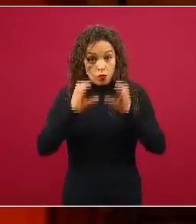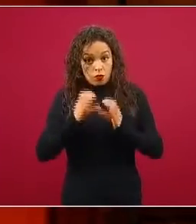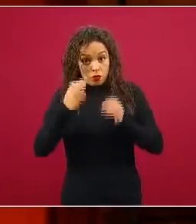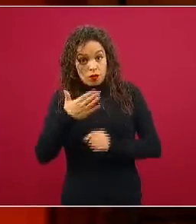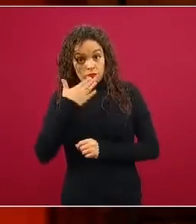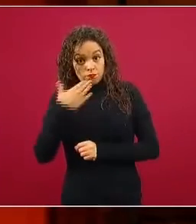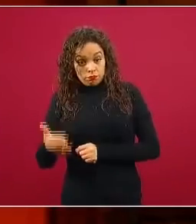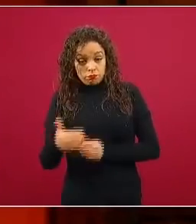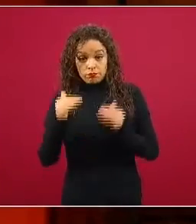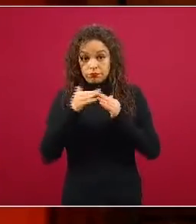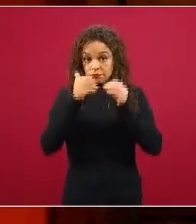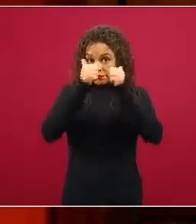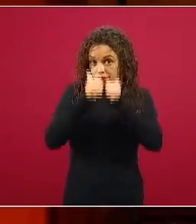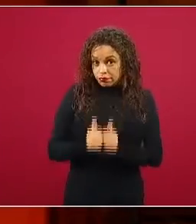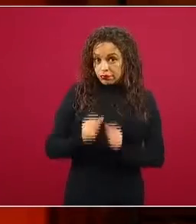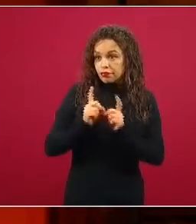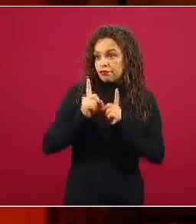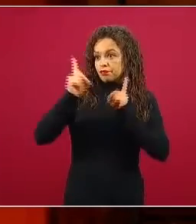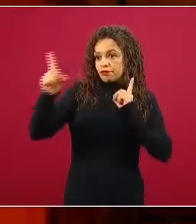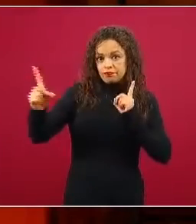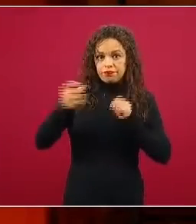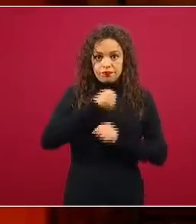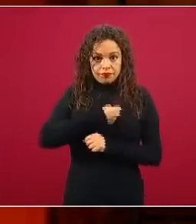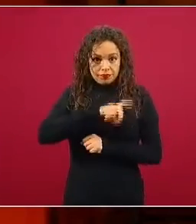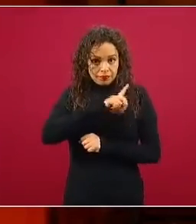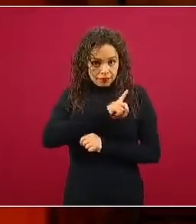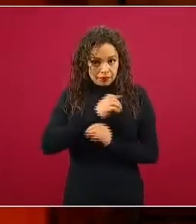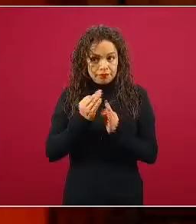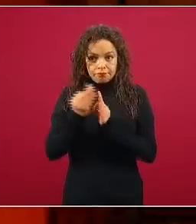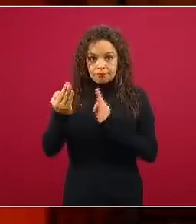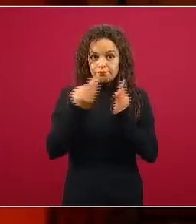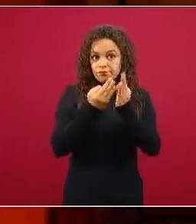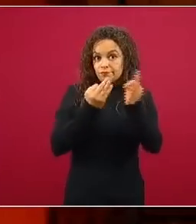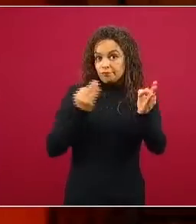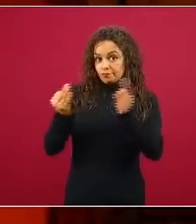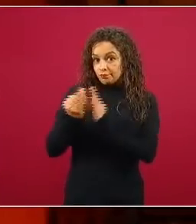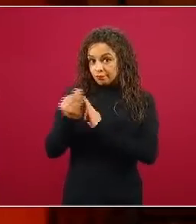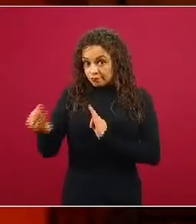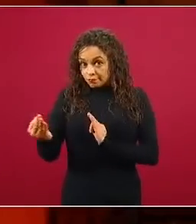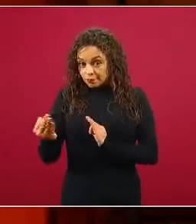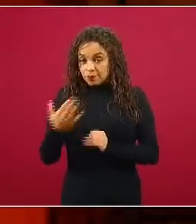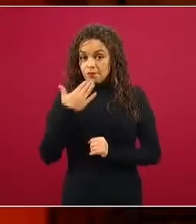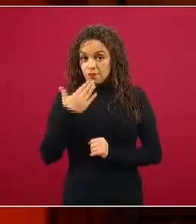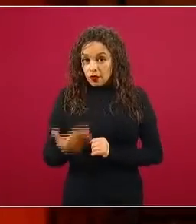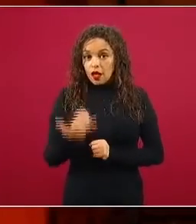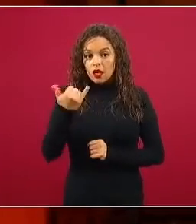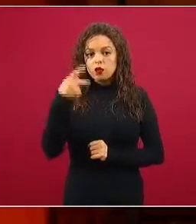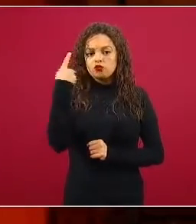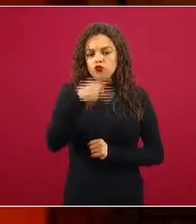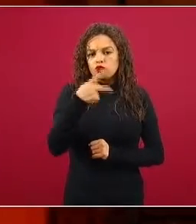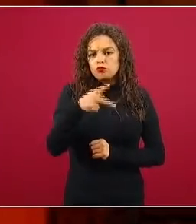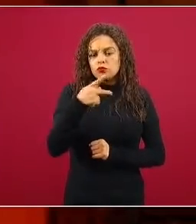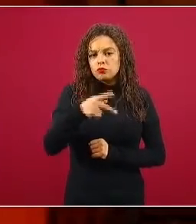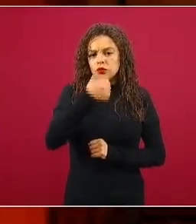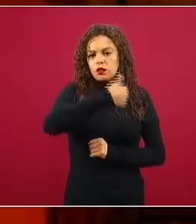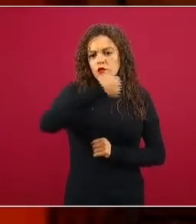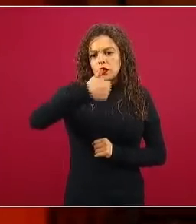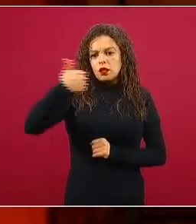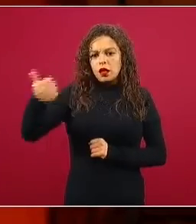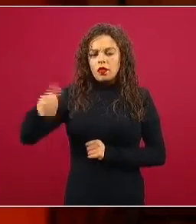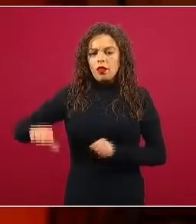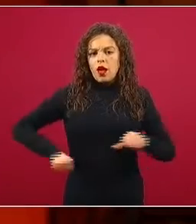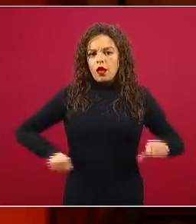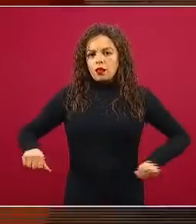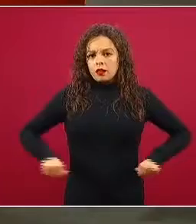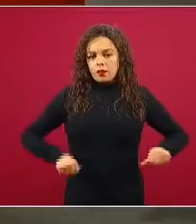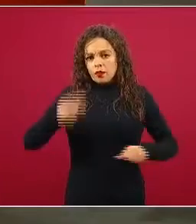sana distancia y en su momento cómo se esté lógicamente llevando a cabo las actividades de